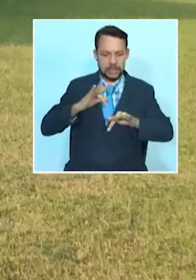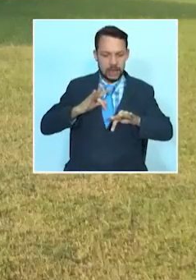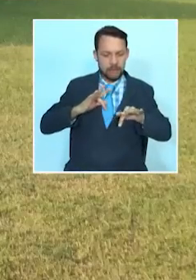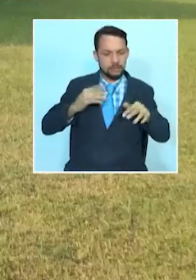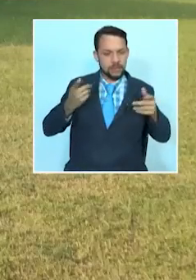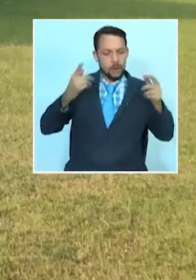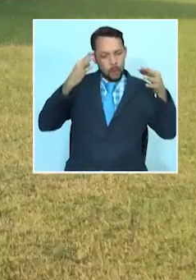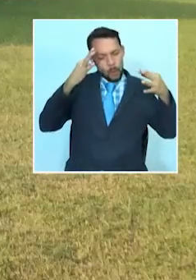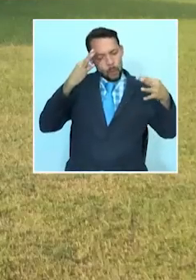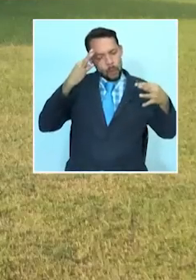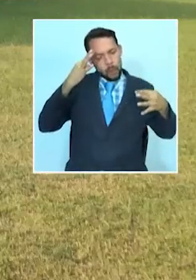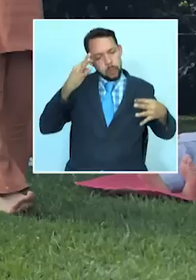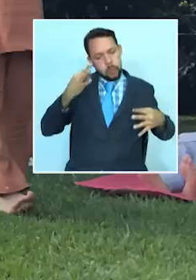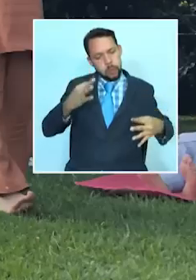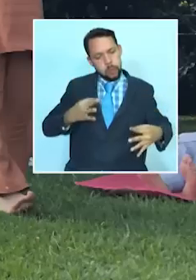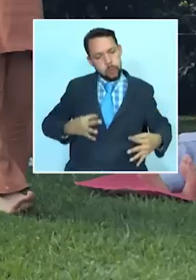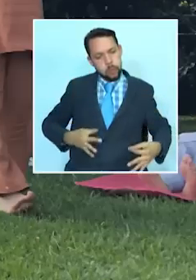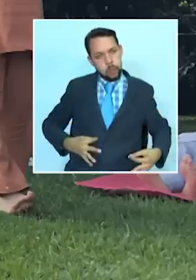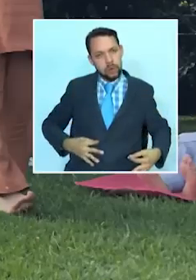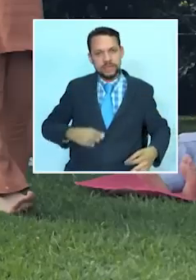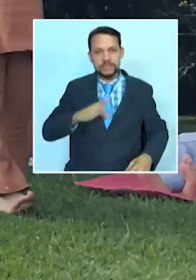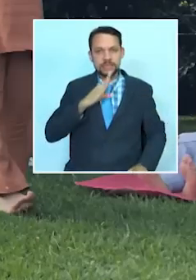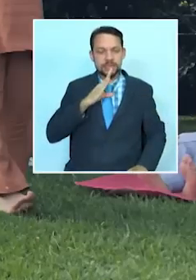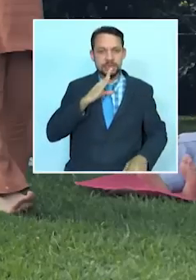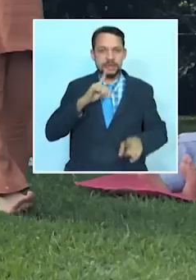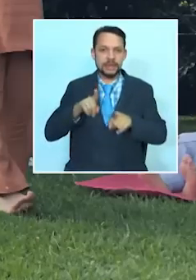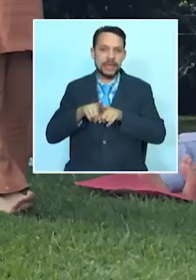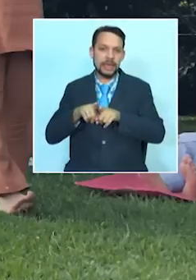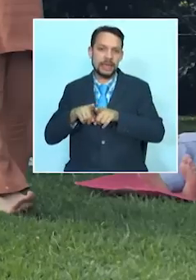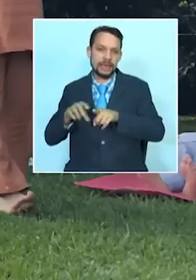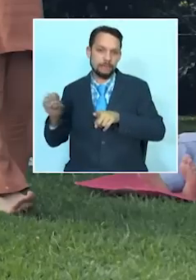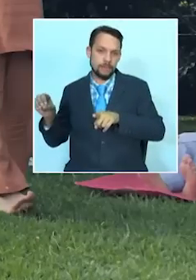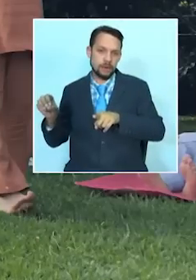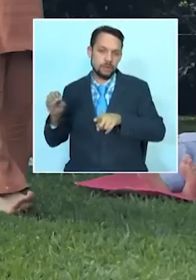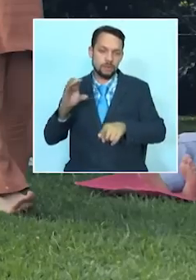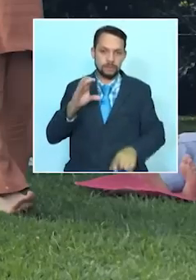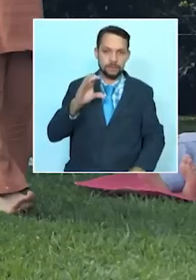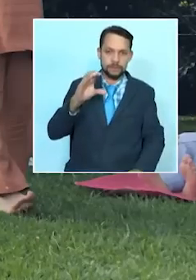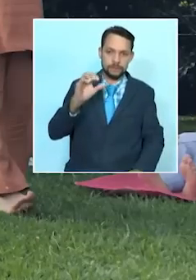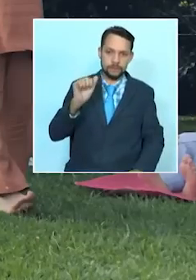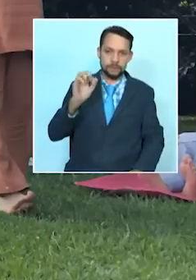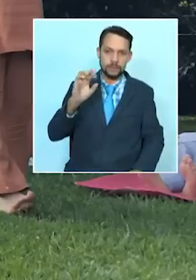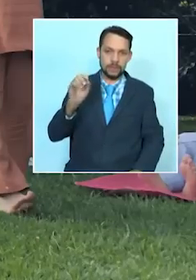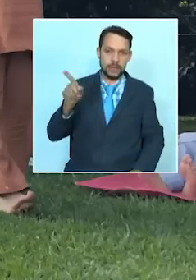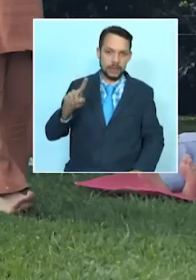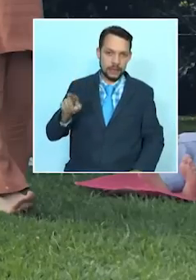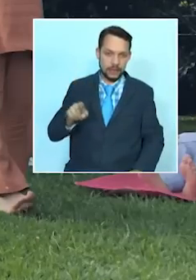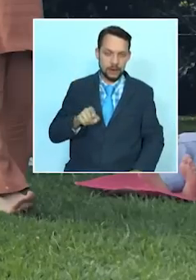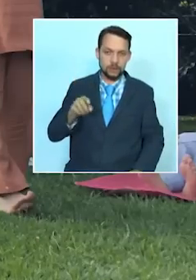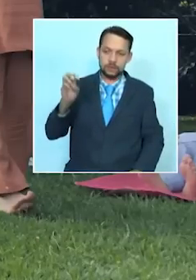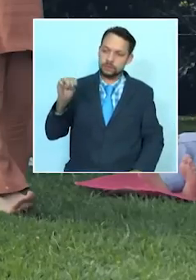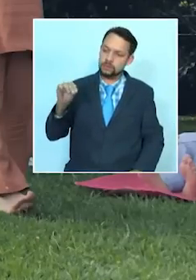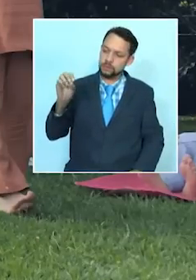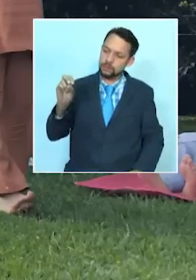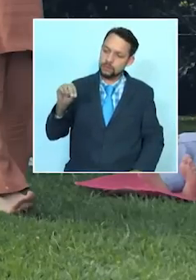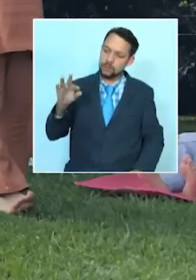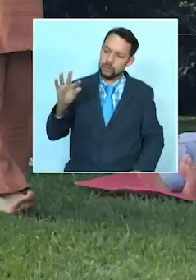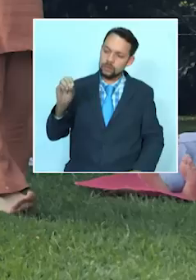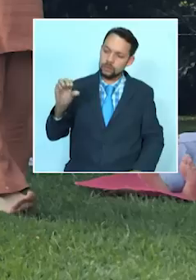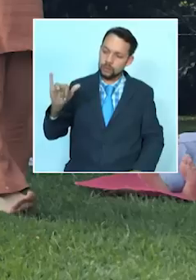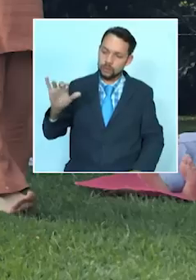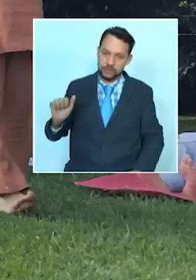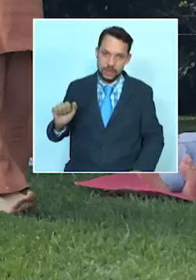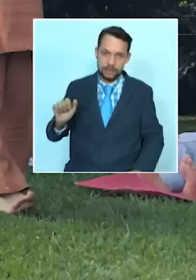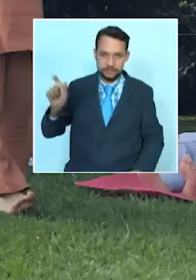la hace un hermano del Doctor Carlos Alberto aquí tenemos al doctor Carlos Alberto Montoya a veces es el hermano de él también